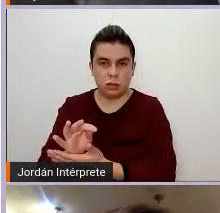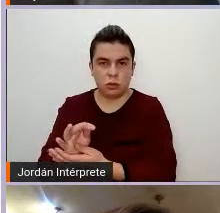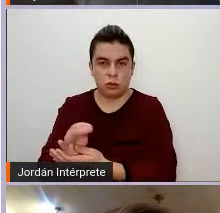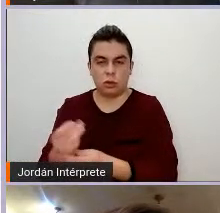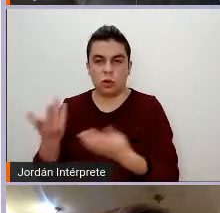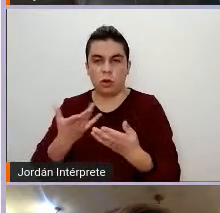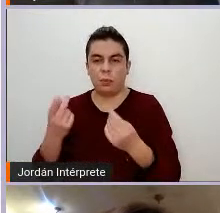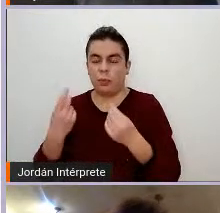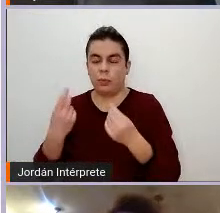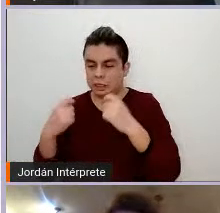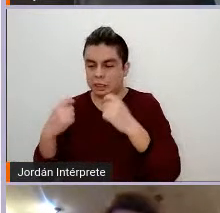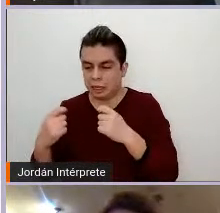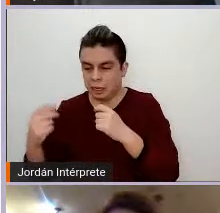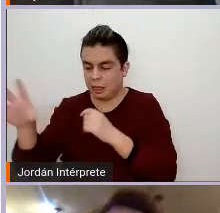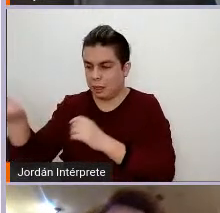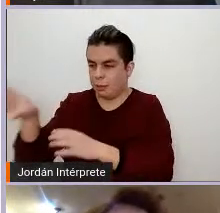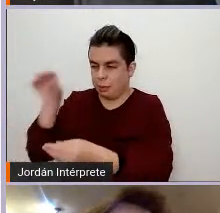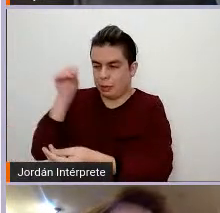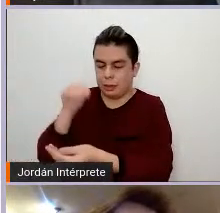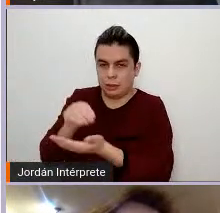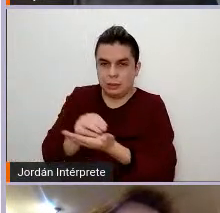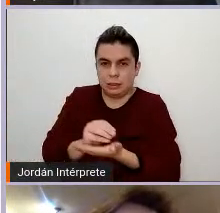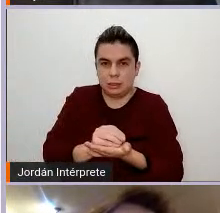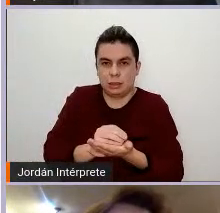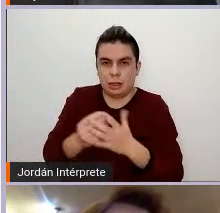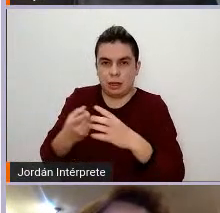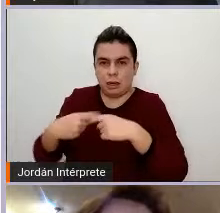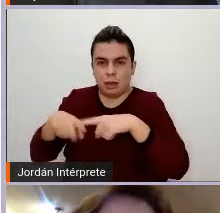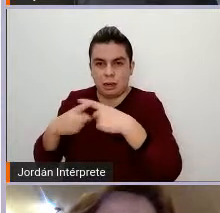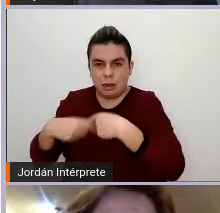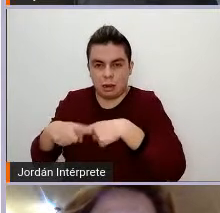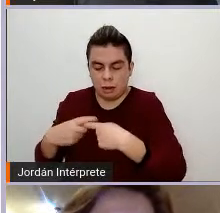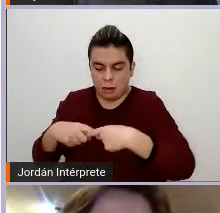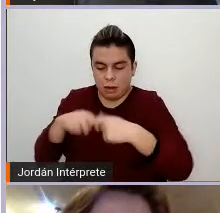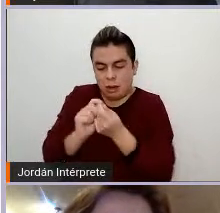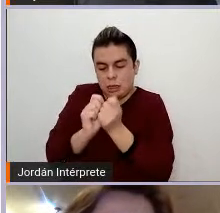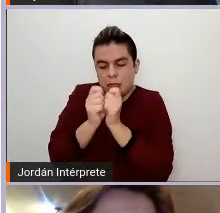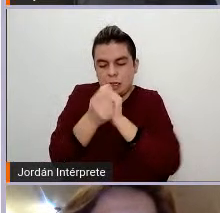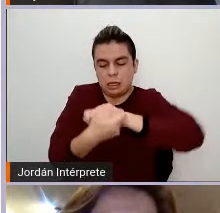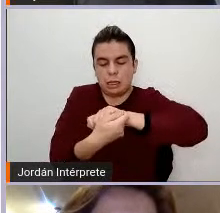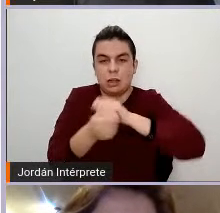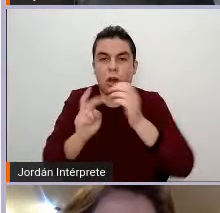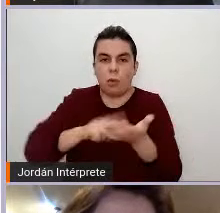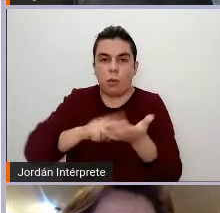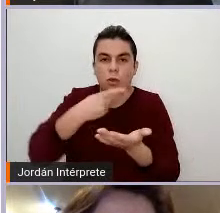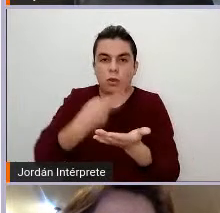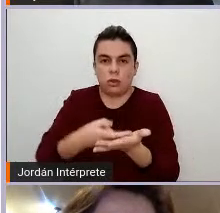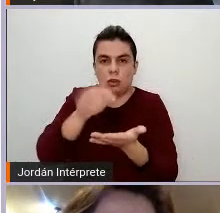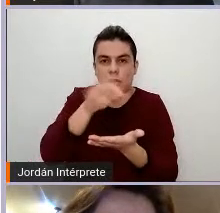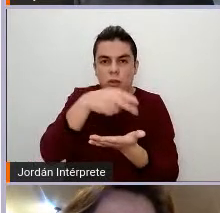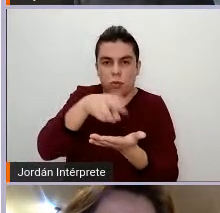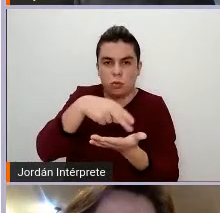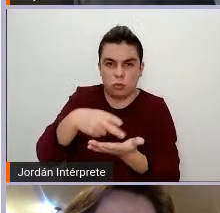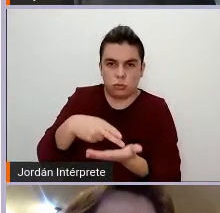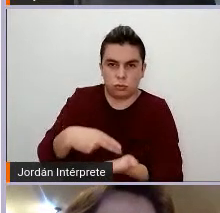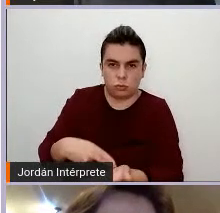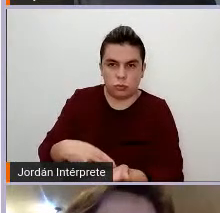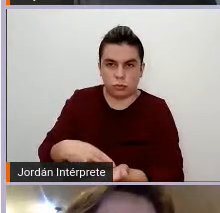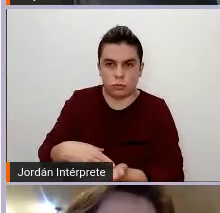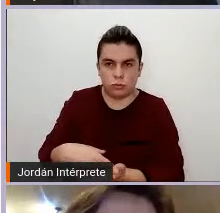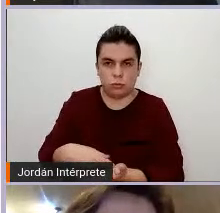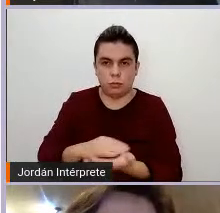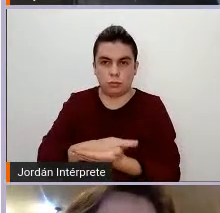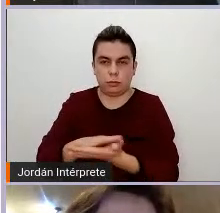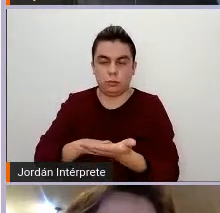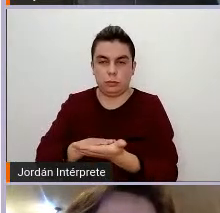intentara traducir poéticamente la técnica de la arpillera, del tejido, en esta pintura al óleo. Por